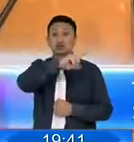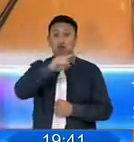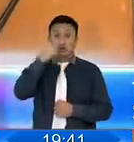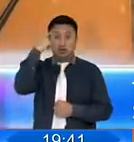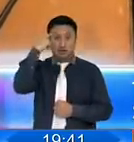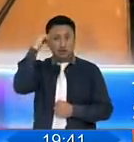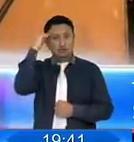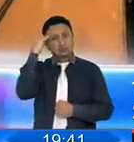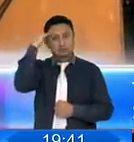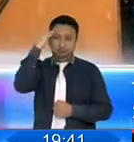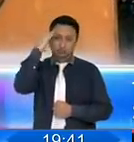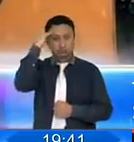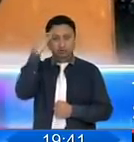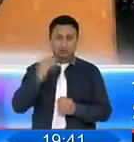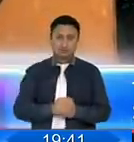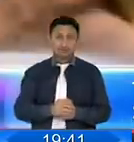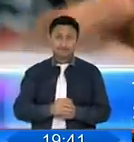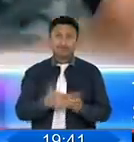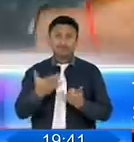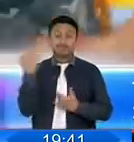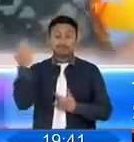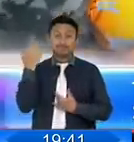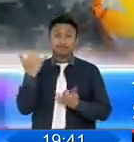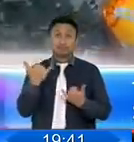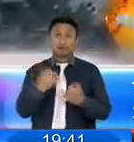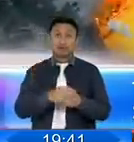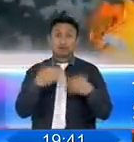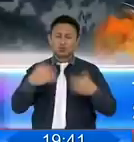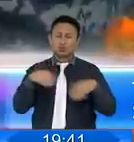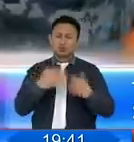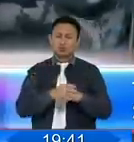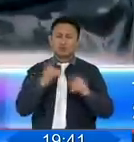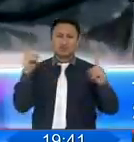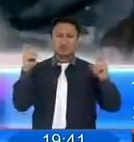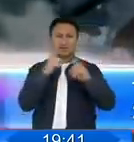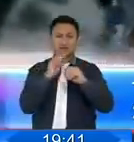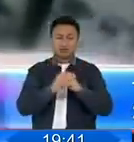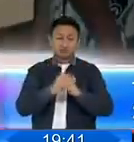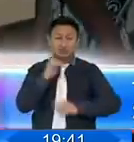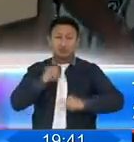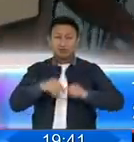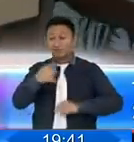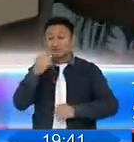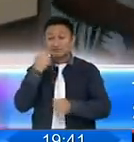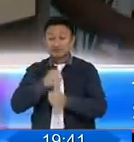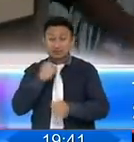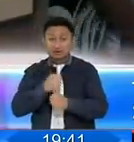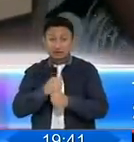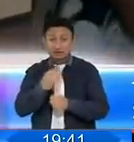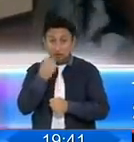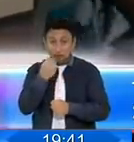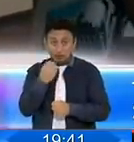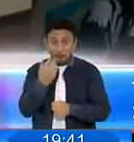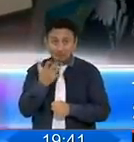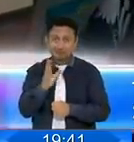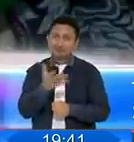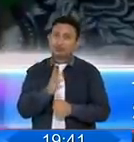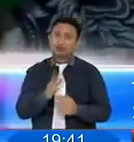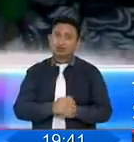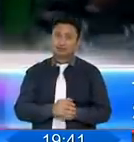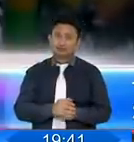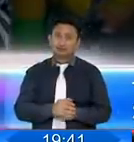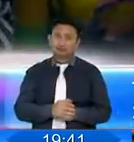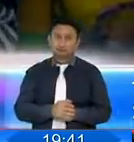a la emergencia sanitaria han pasado difíciles momentos al no poder salir a trabajar para tener el pan de cada día. Sin dudarlo,